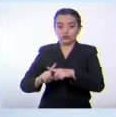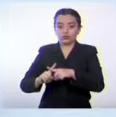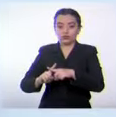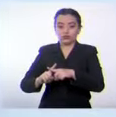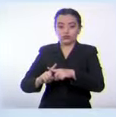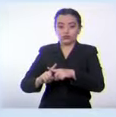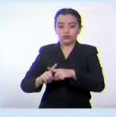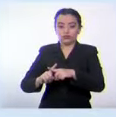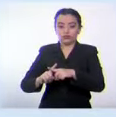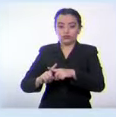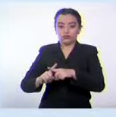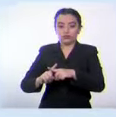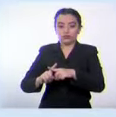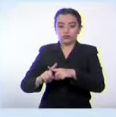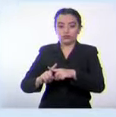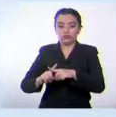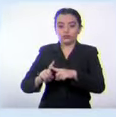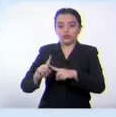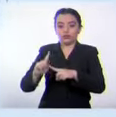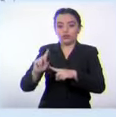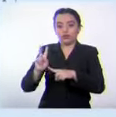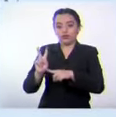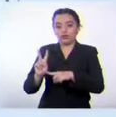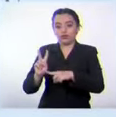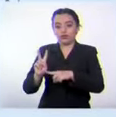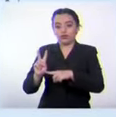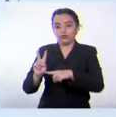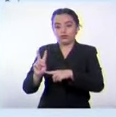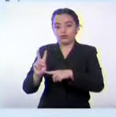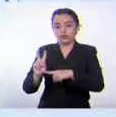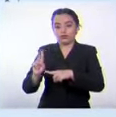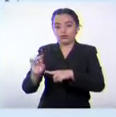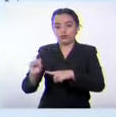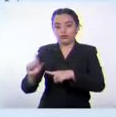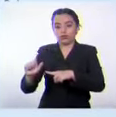Esto dividido entre 100.